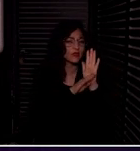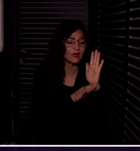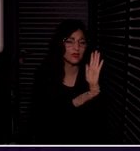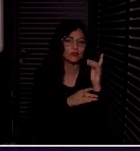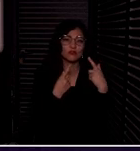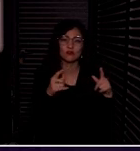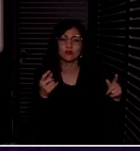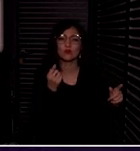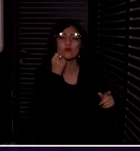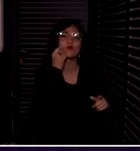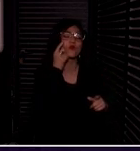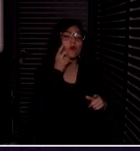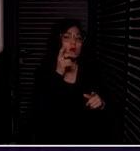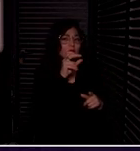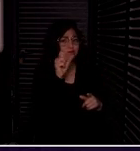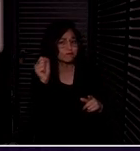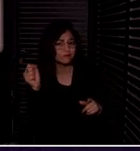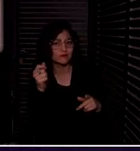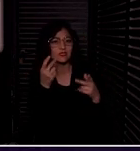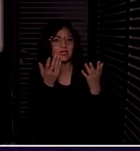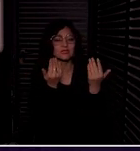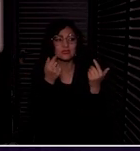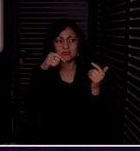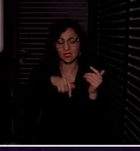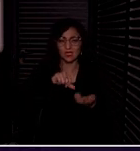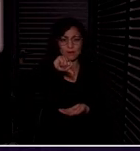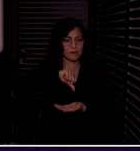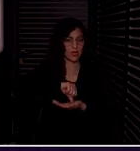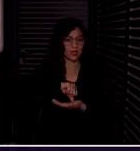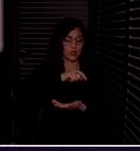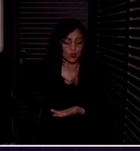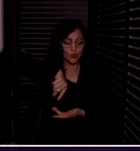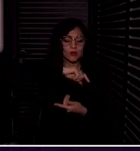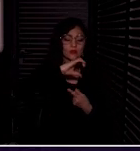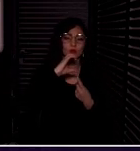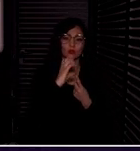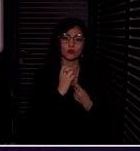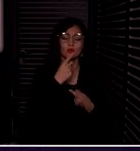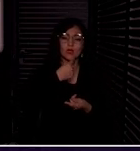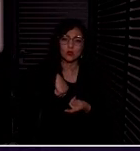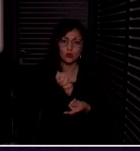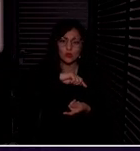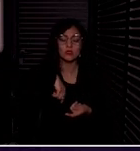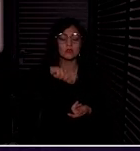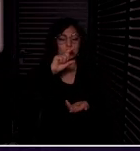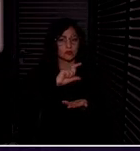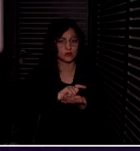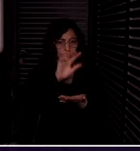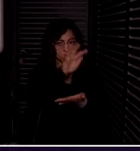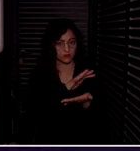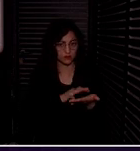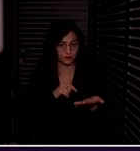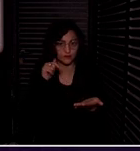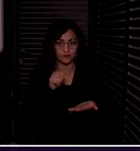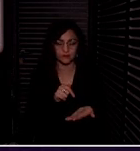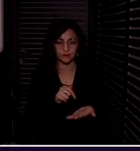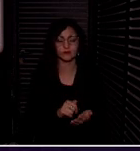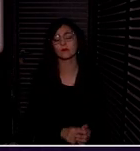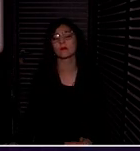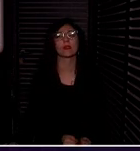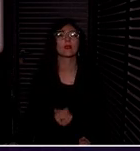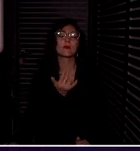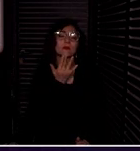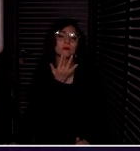sistema audiovisual televisivo necesita nuestro país, nuestra cultura, nuestro territorio? Porque más no